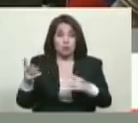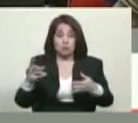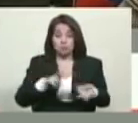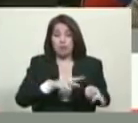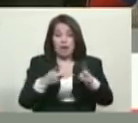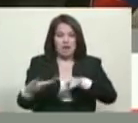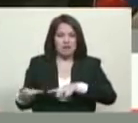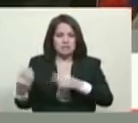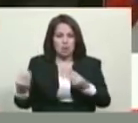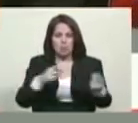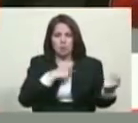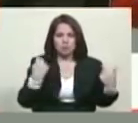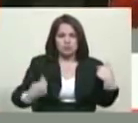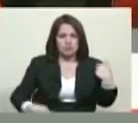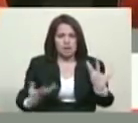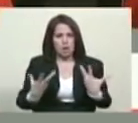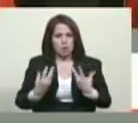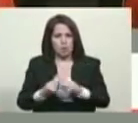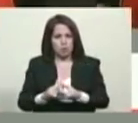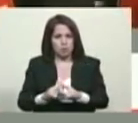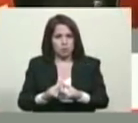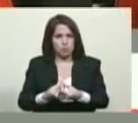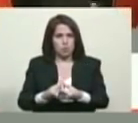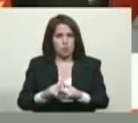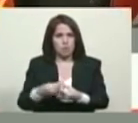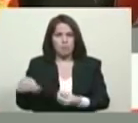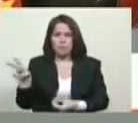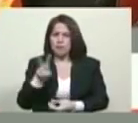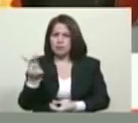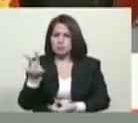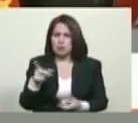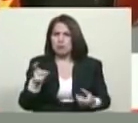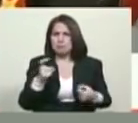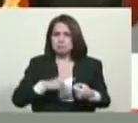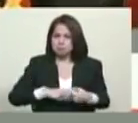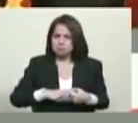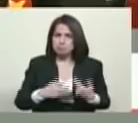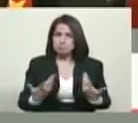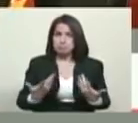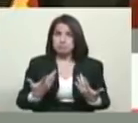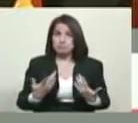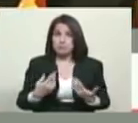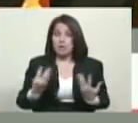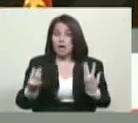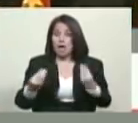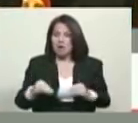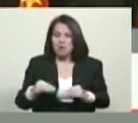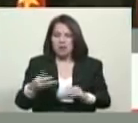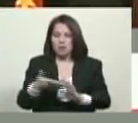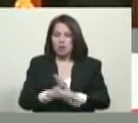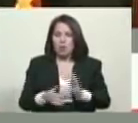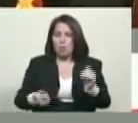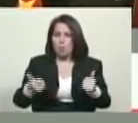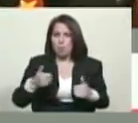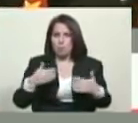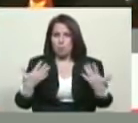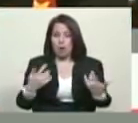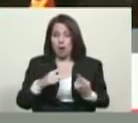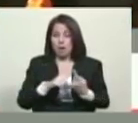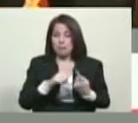la República Bolivariana de Venezuela. A los acuerdos que llegaron, uno de los primeros